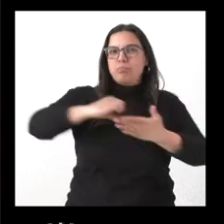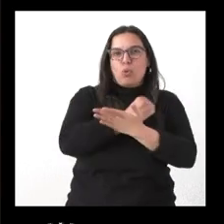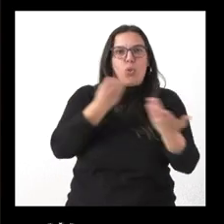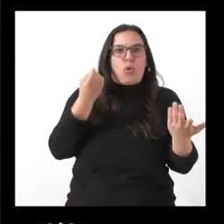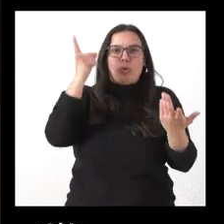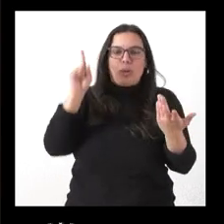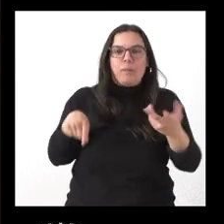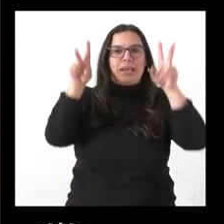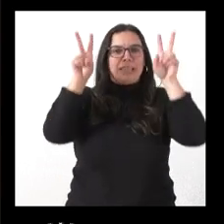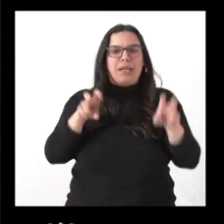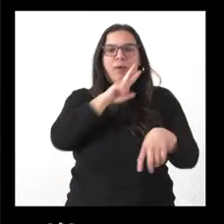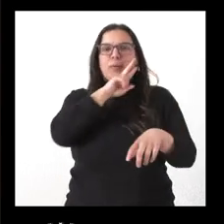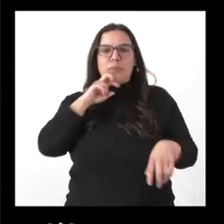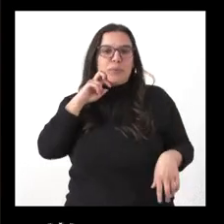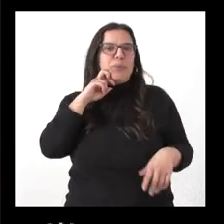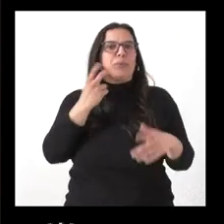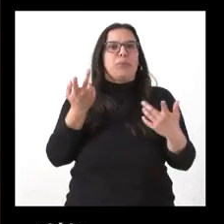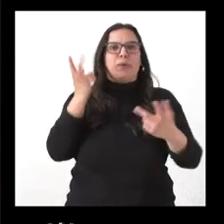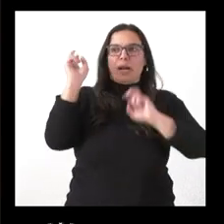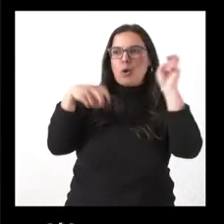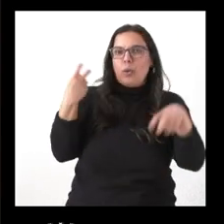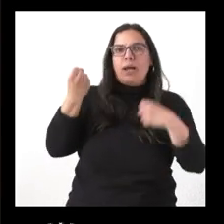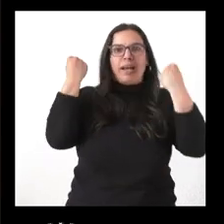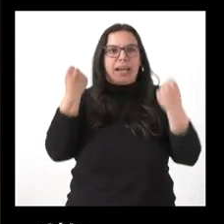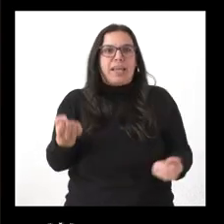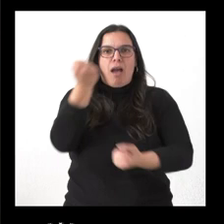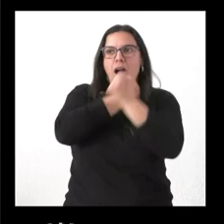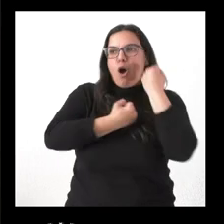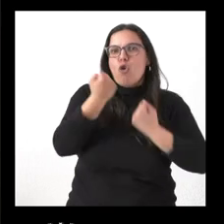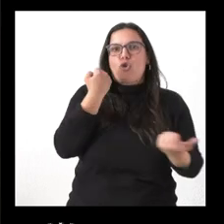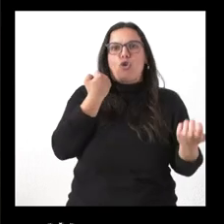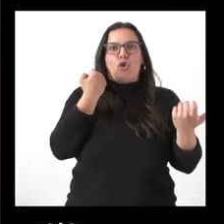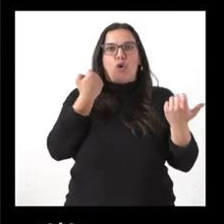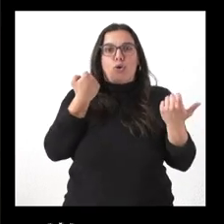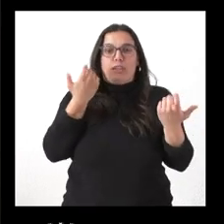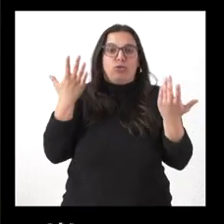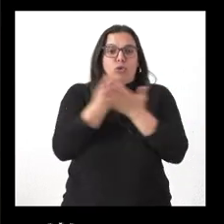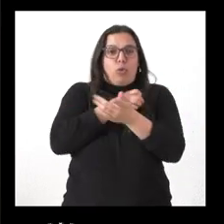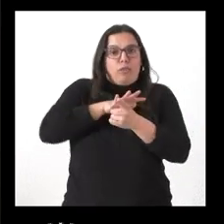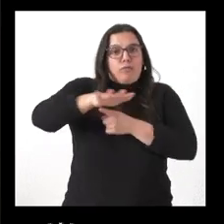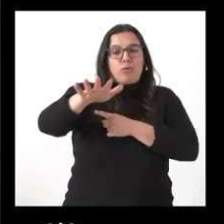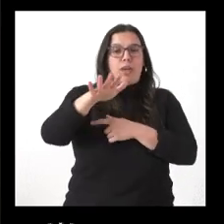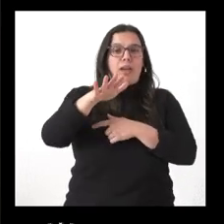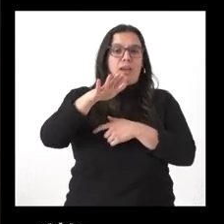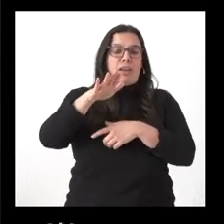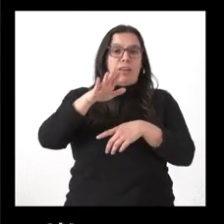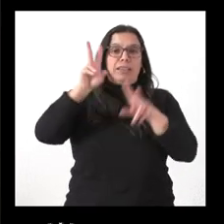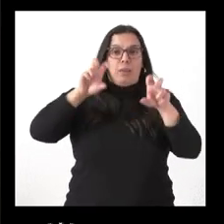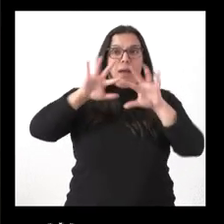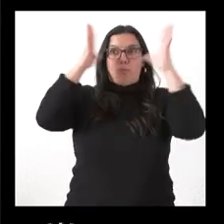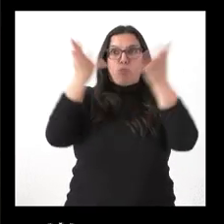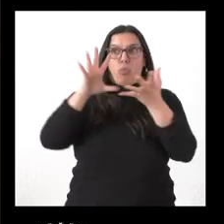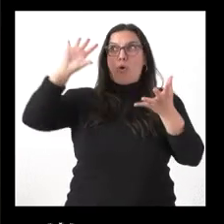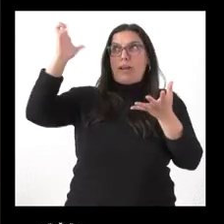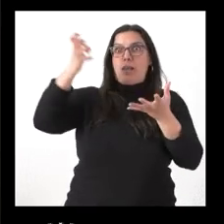en las materias de conservación de renovables de Aro energético y todo lo que afecta al calentamiento global y